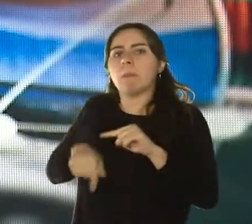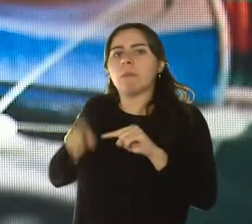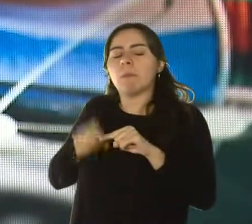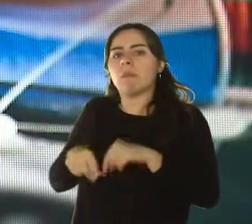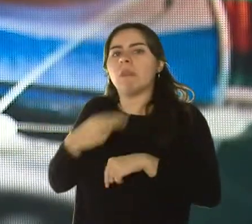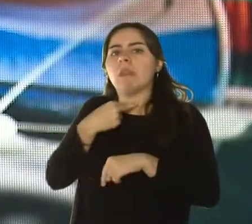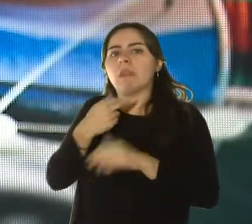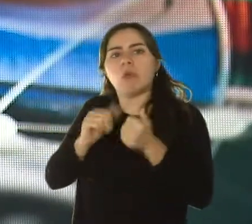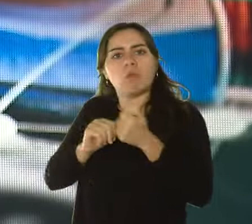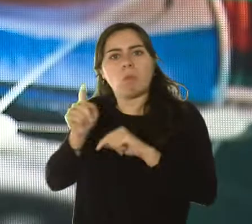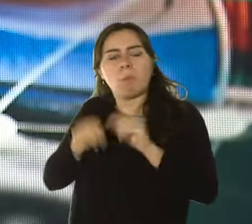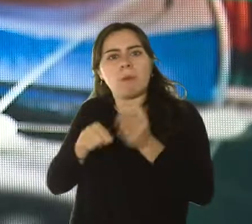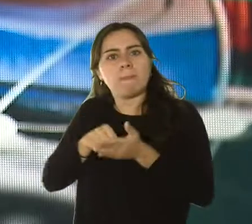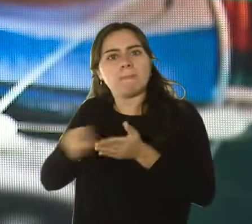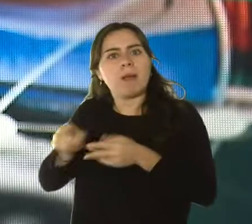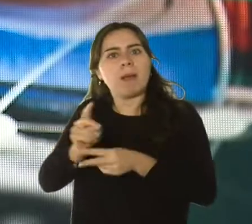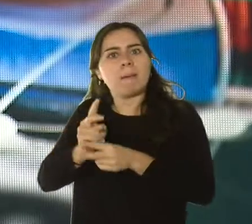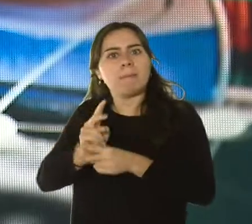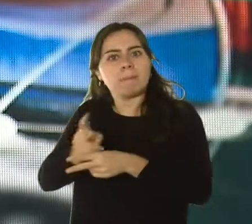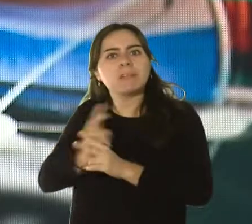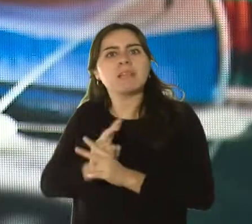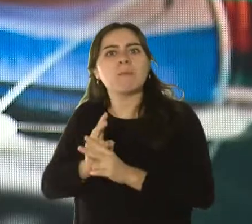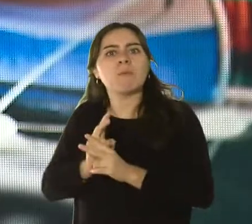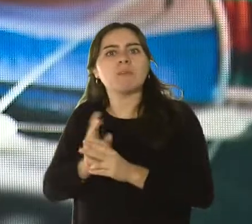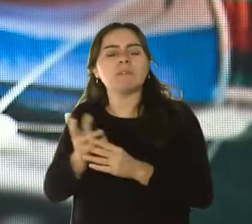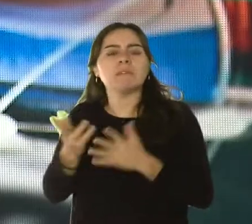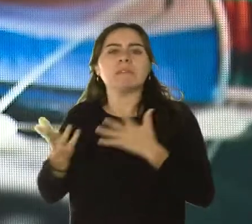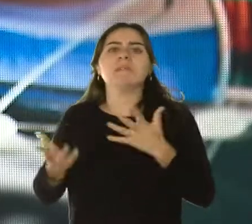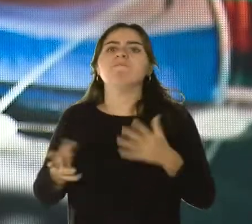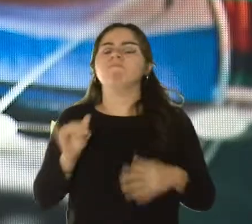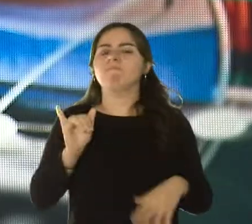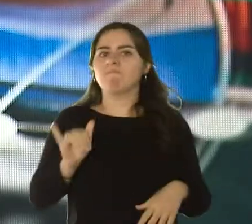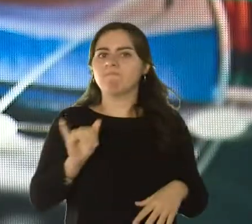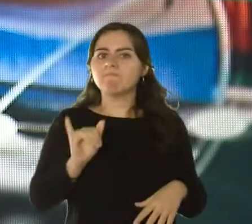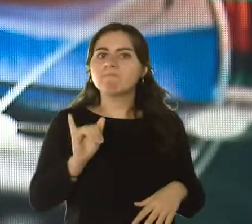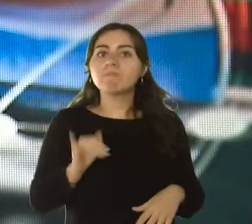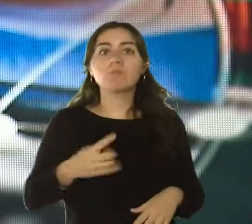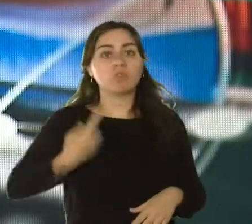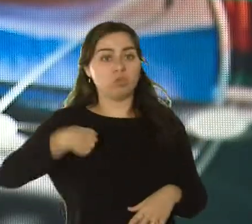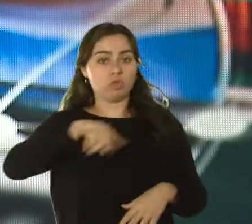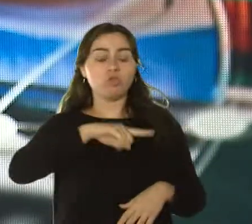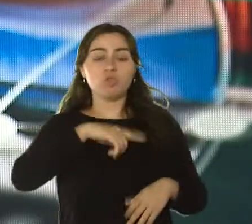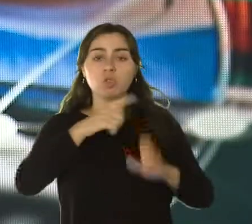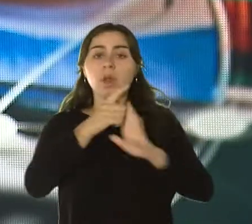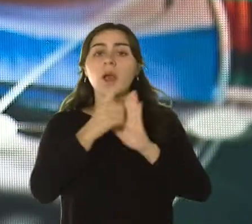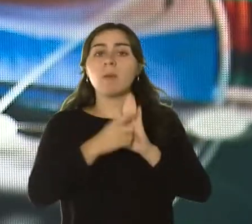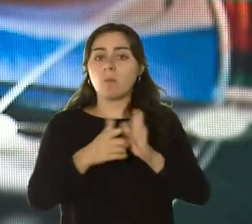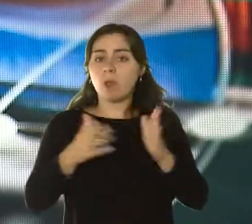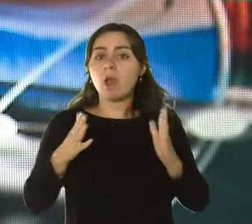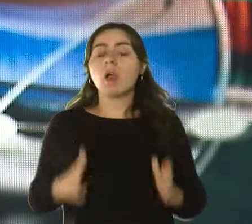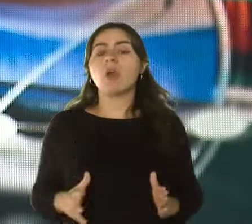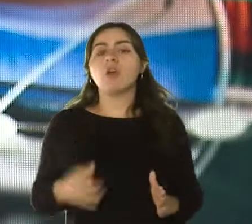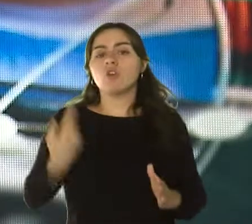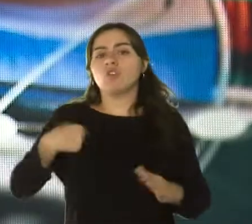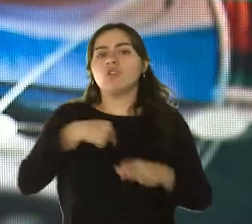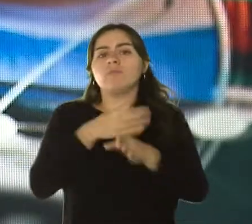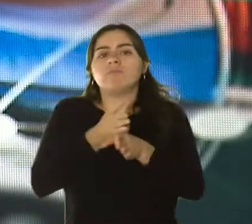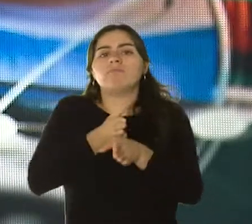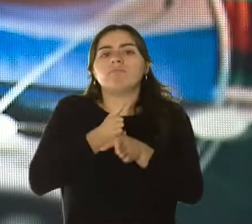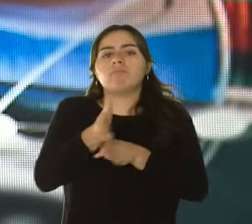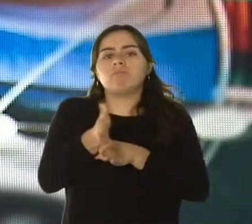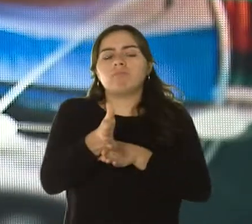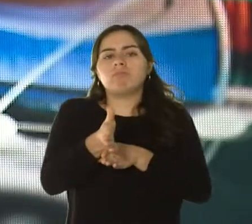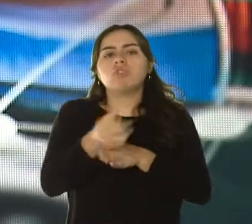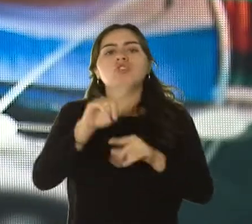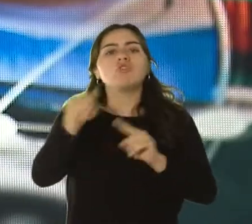de pagar esos préstamos según se vayan venciendo? Y ciertamente en nuestro bufete nosotros nos especializamos en el derecho